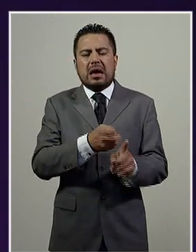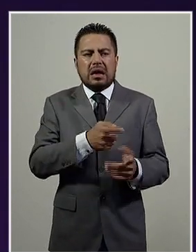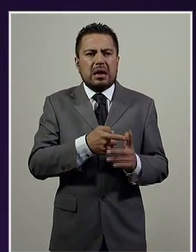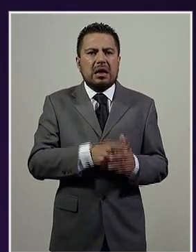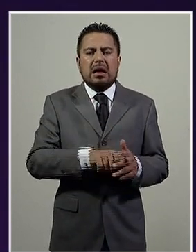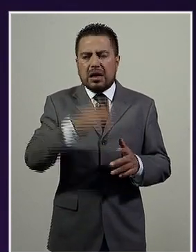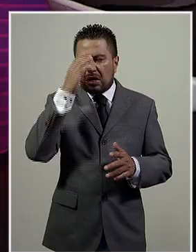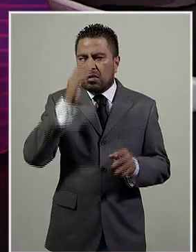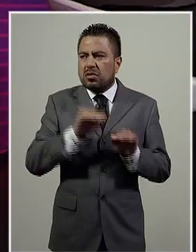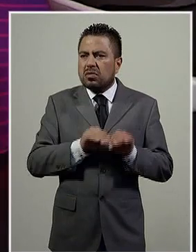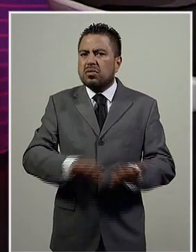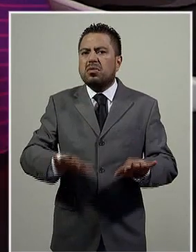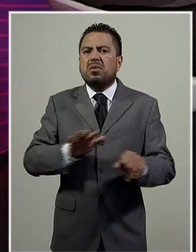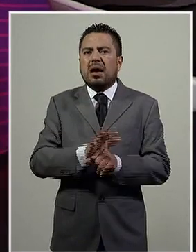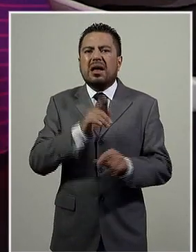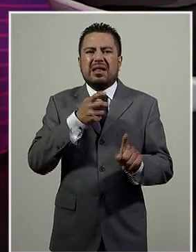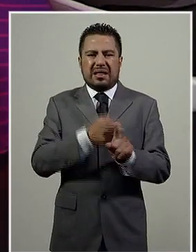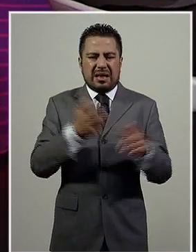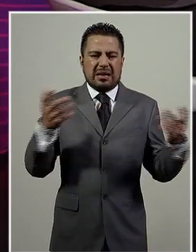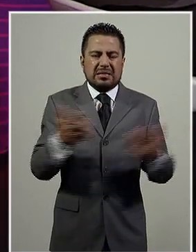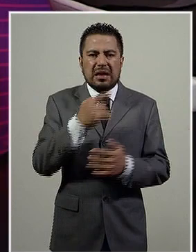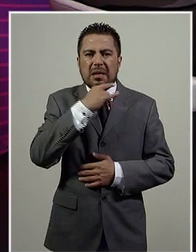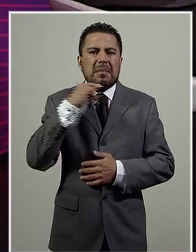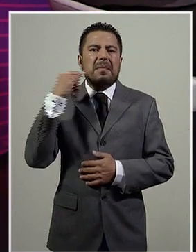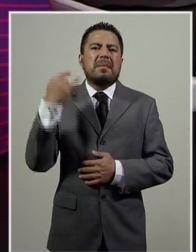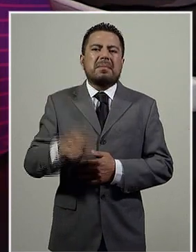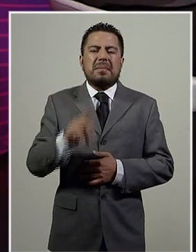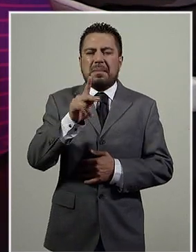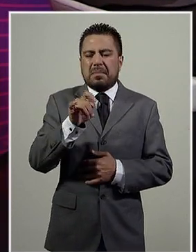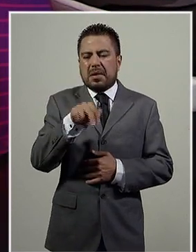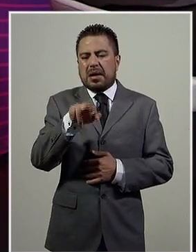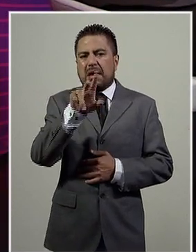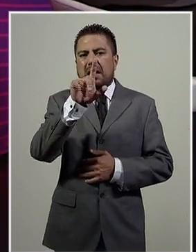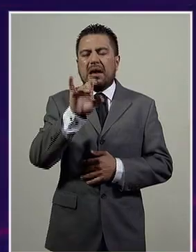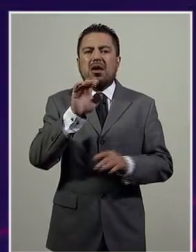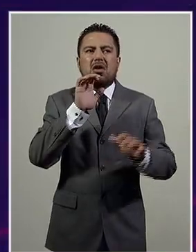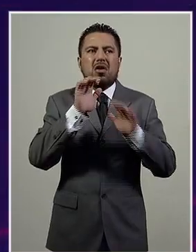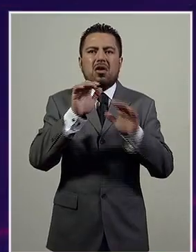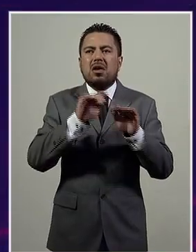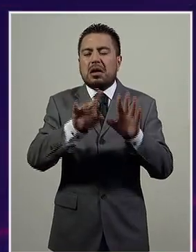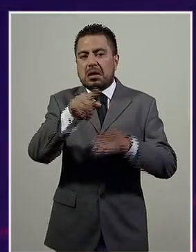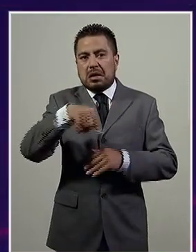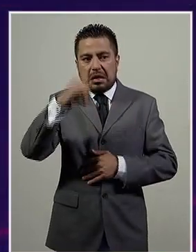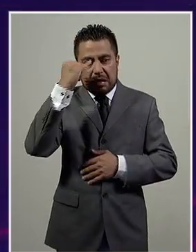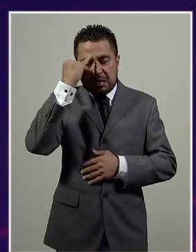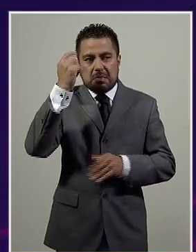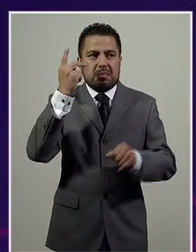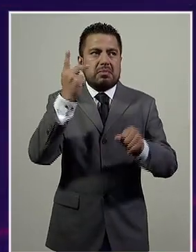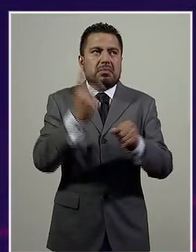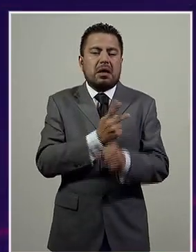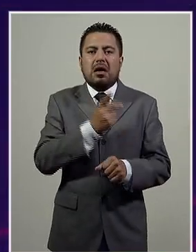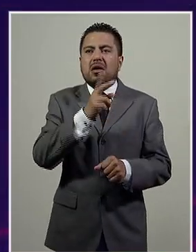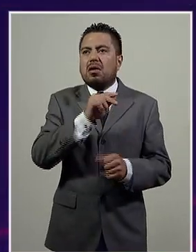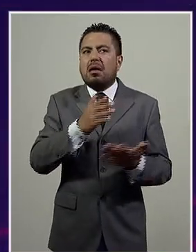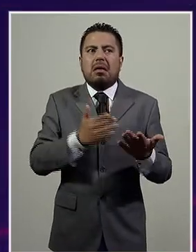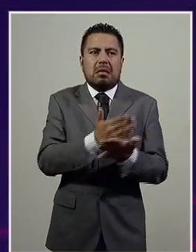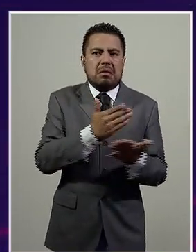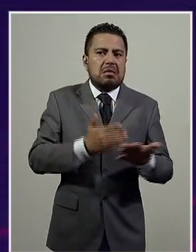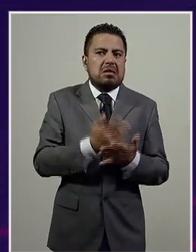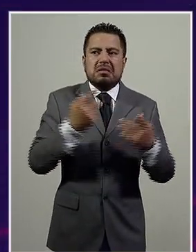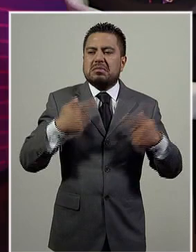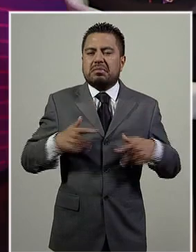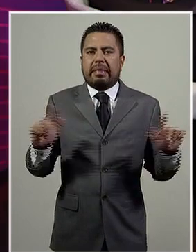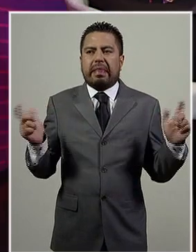dio a conocer lo que hacía este parque en medios masivos de comunicación y pues imagínate lo que sucedió, ya no iban, ¿verdad? Ya no